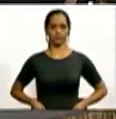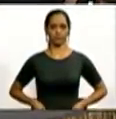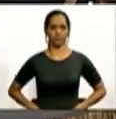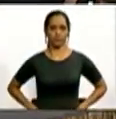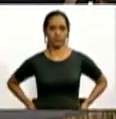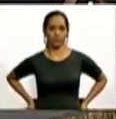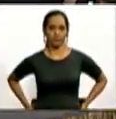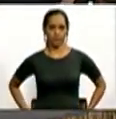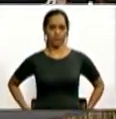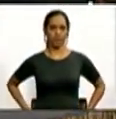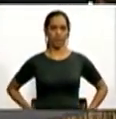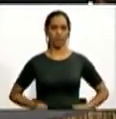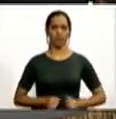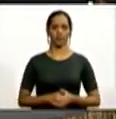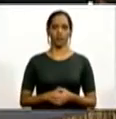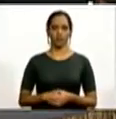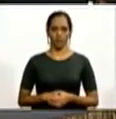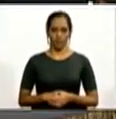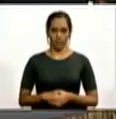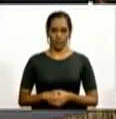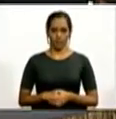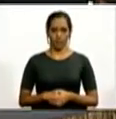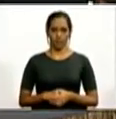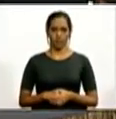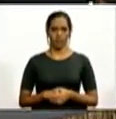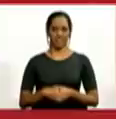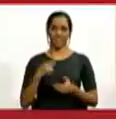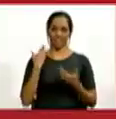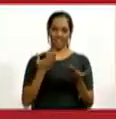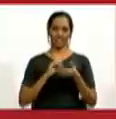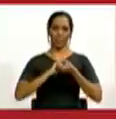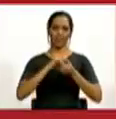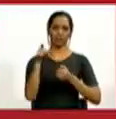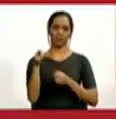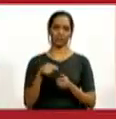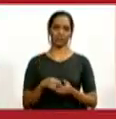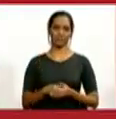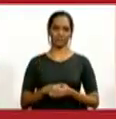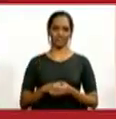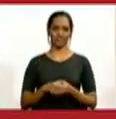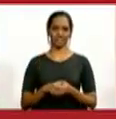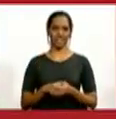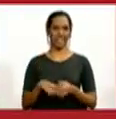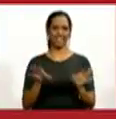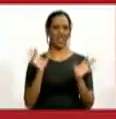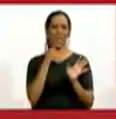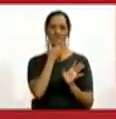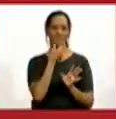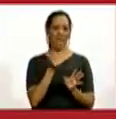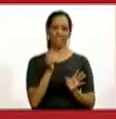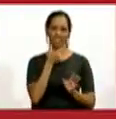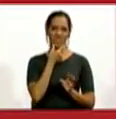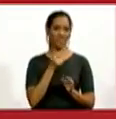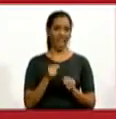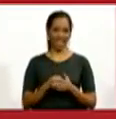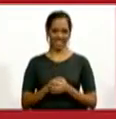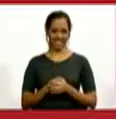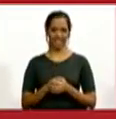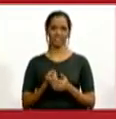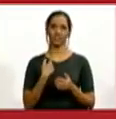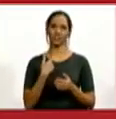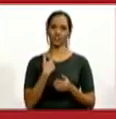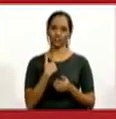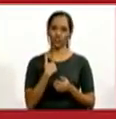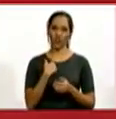Yo. Mira, dale, que sepan el tuyo. Yo. Él clasifica es fácil, la rafaría. Yo te